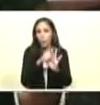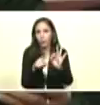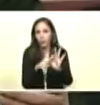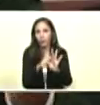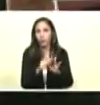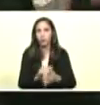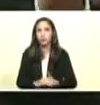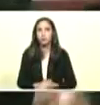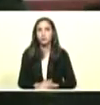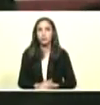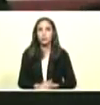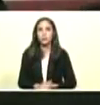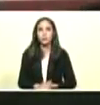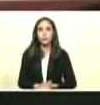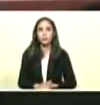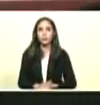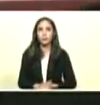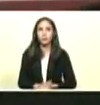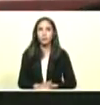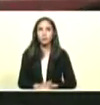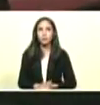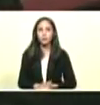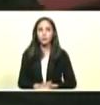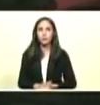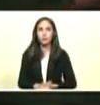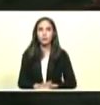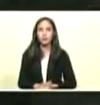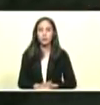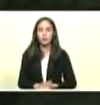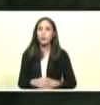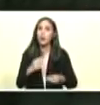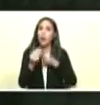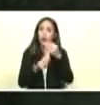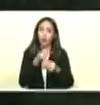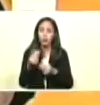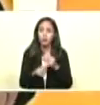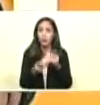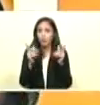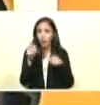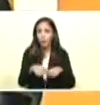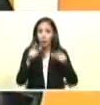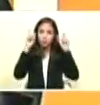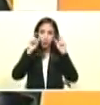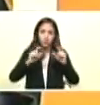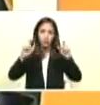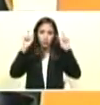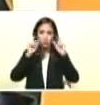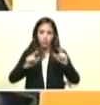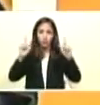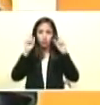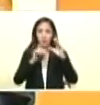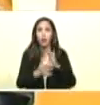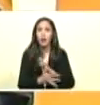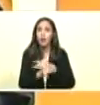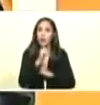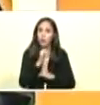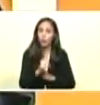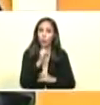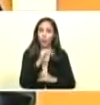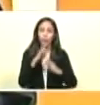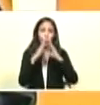secundario fundamentalmente de los criptoactivos. Hay que hacer un gran esfuerzo pedagógico de comunicación. Compañero Jorge